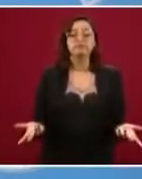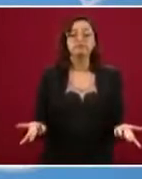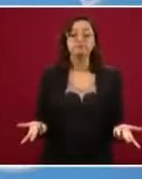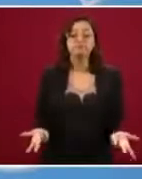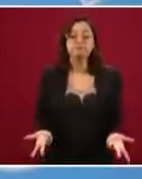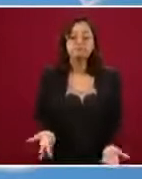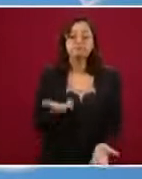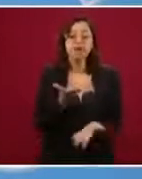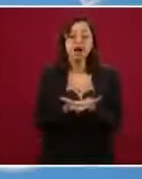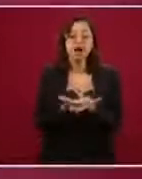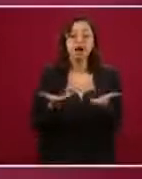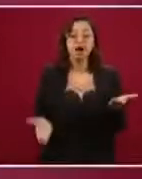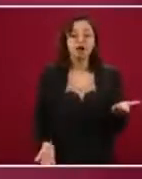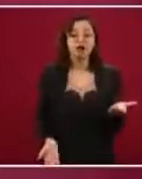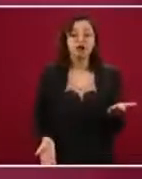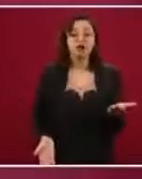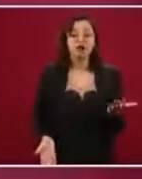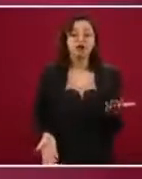ahora,